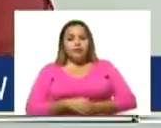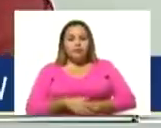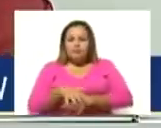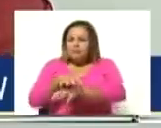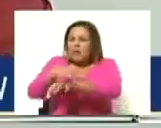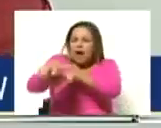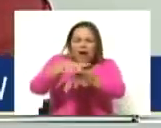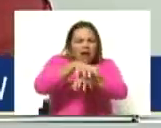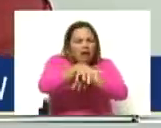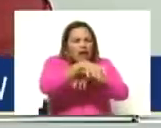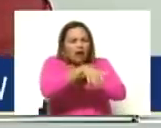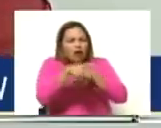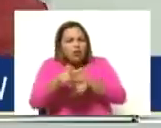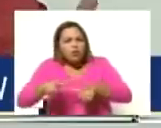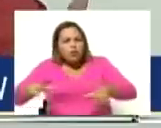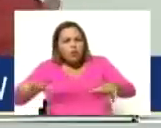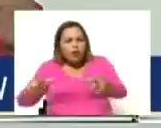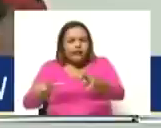eso es que